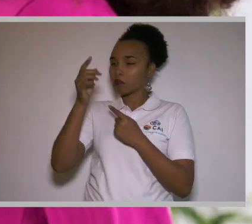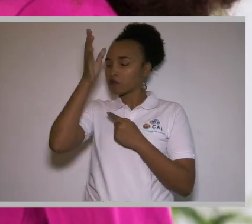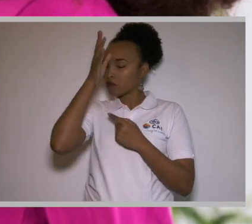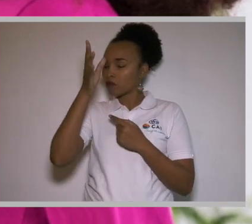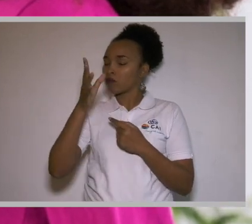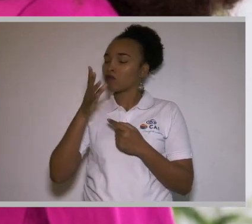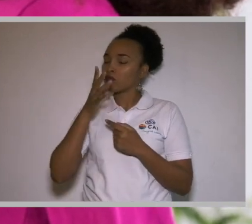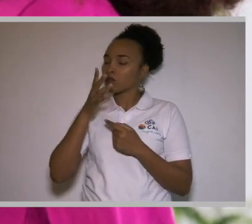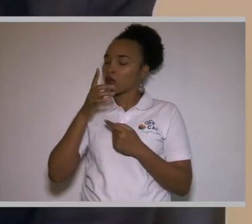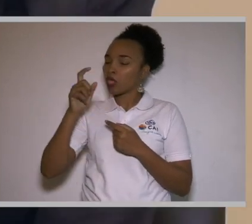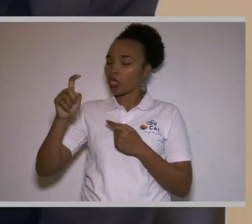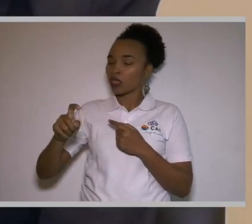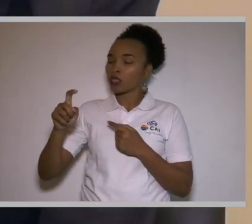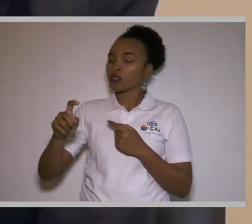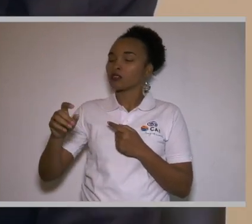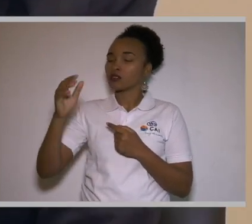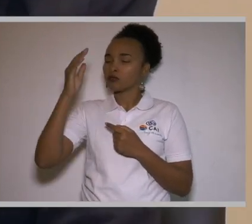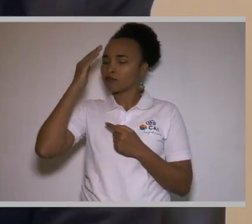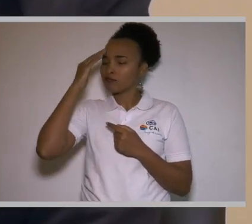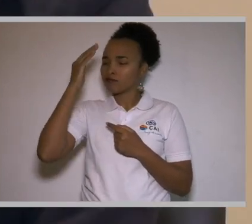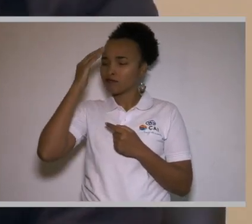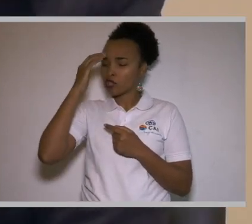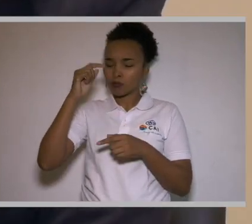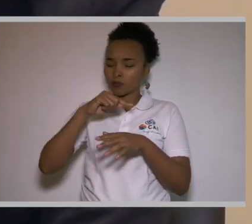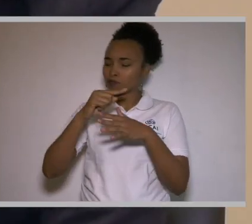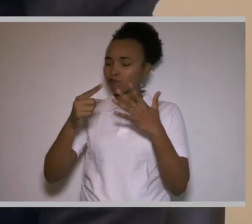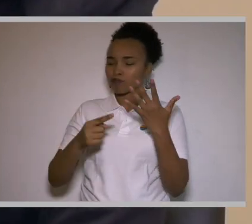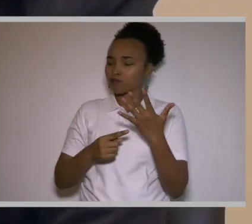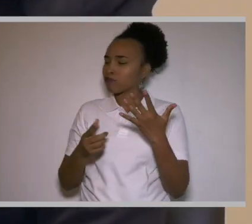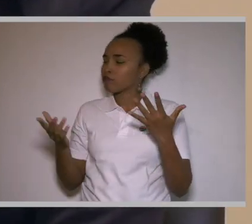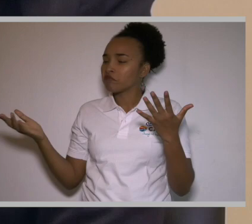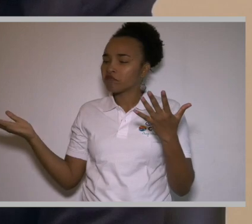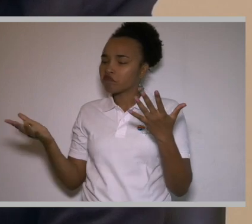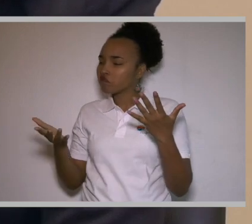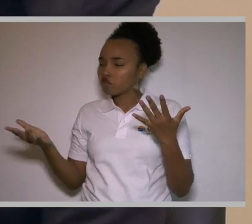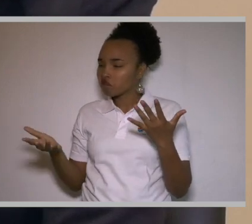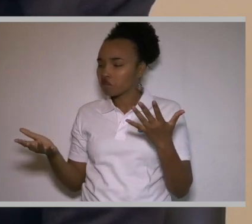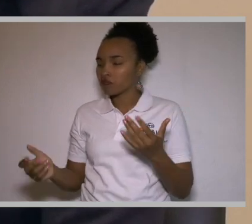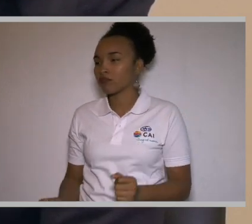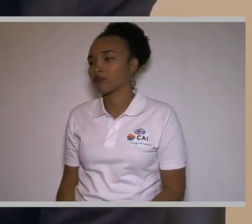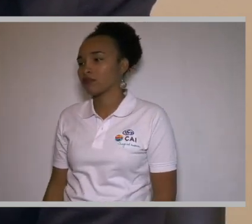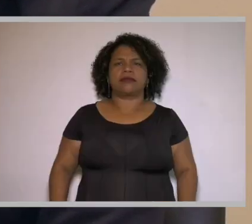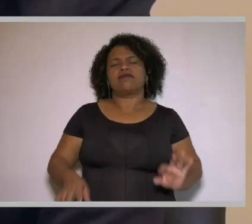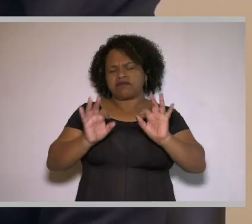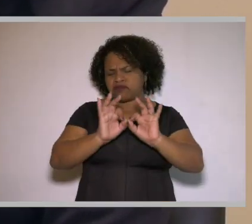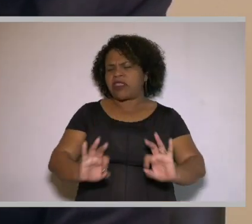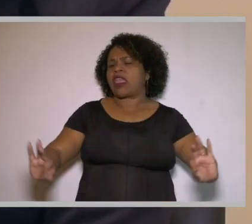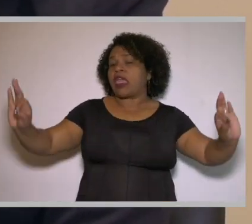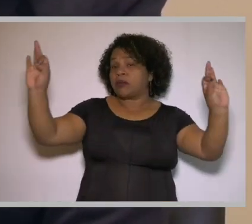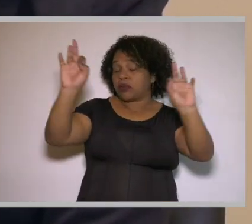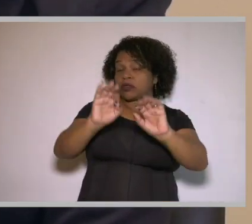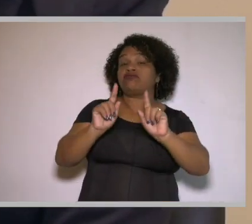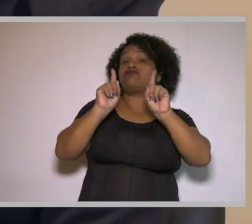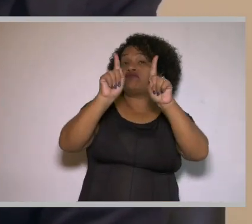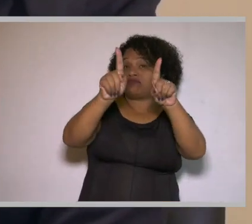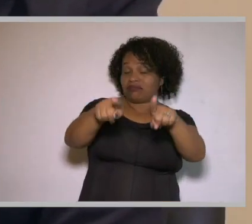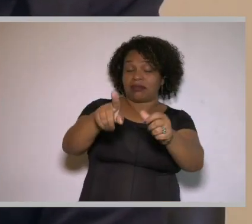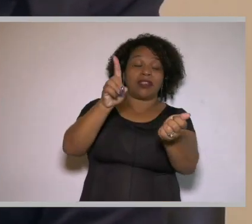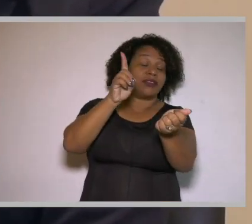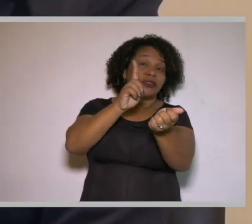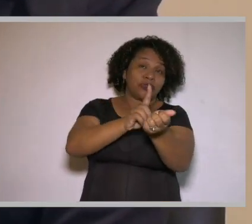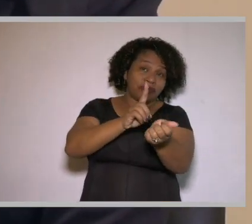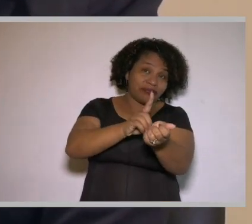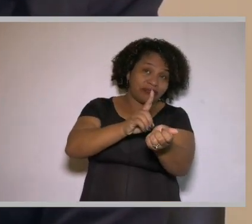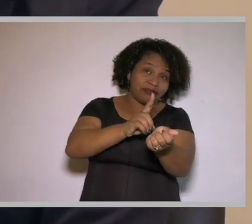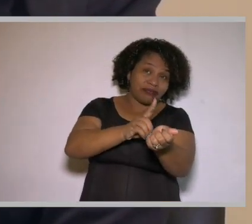sí debería operarse. ¿Cuáles recomendaciones, doctora, para los padres son importantes que usted les exprese